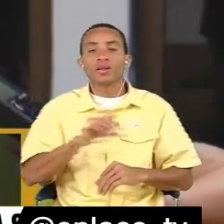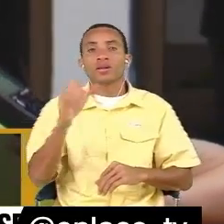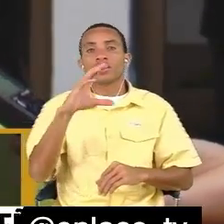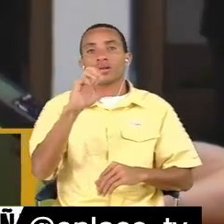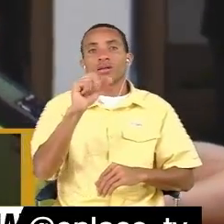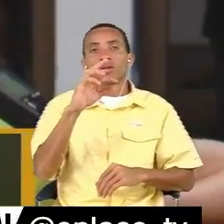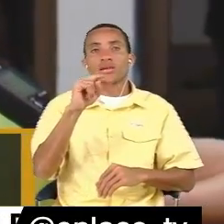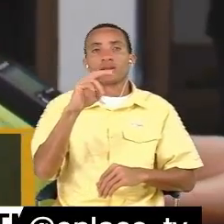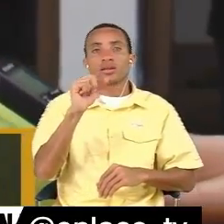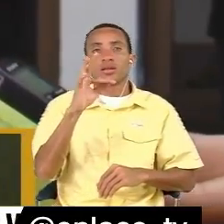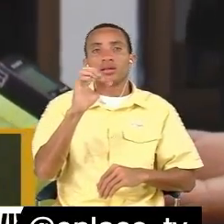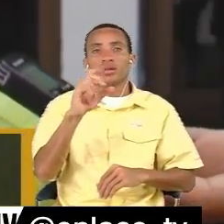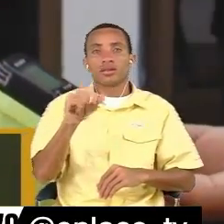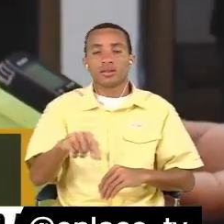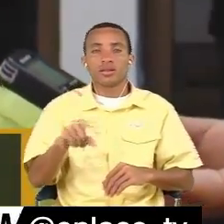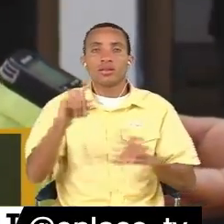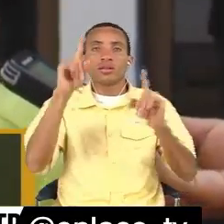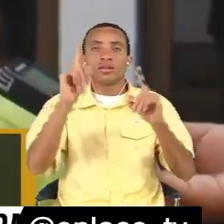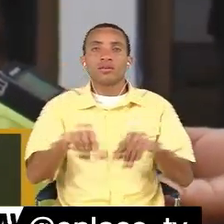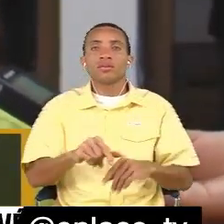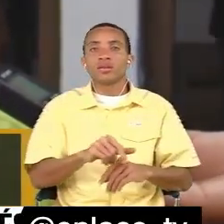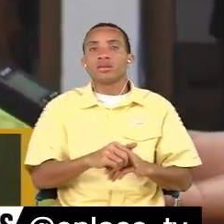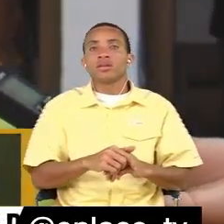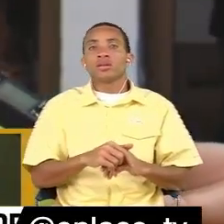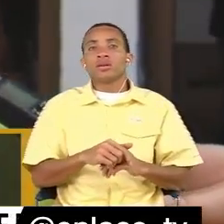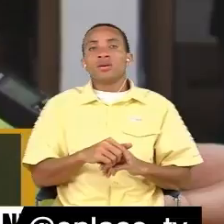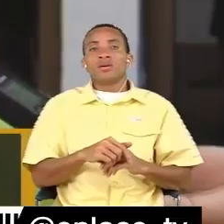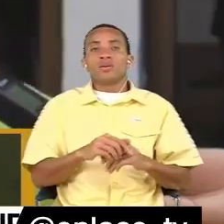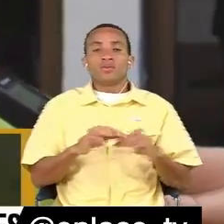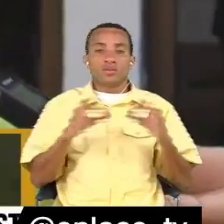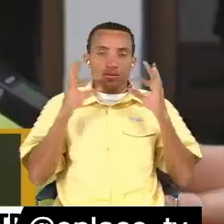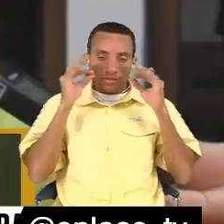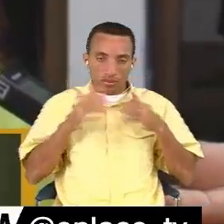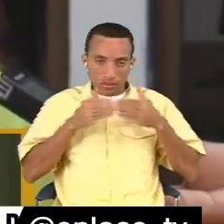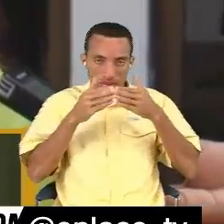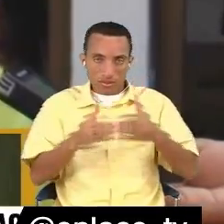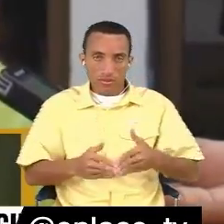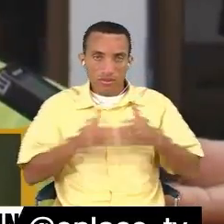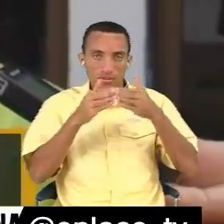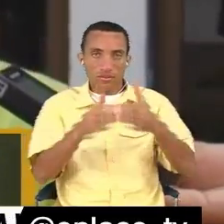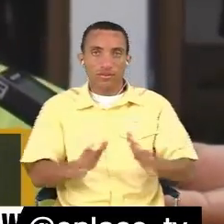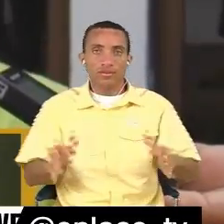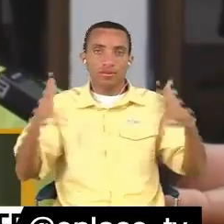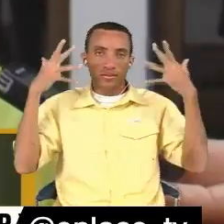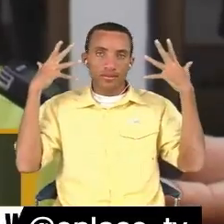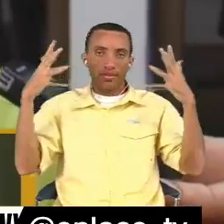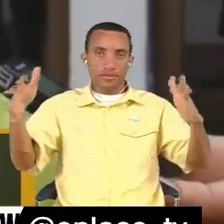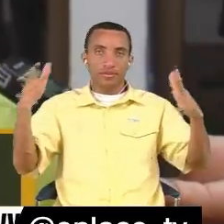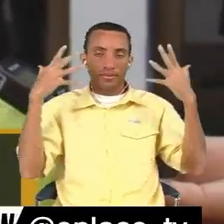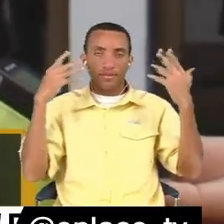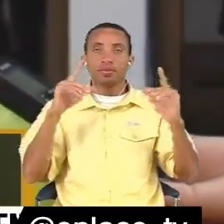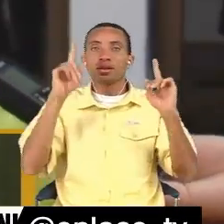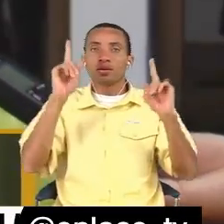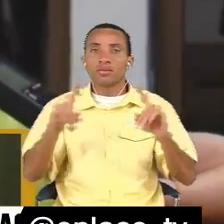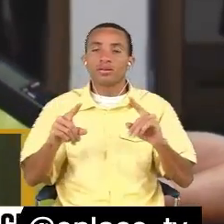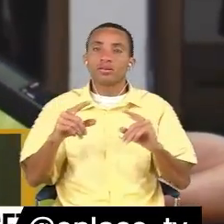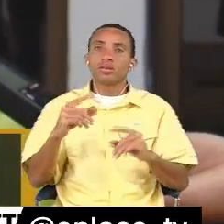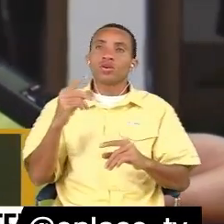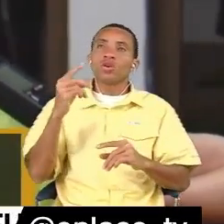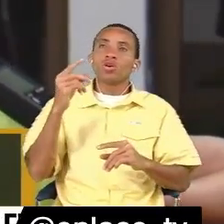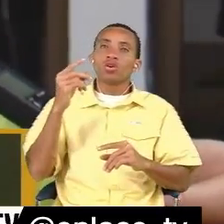en San Pablo y en Puerto Wilches. Específicamente el grupo con el que vamos a trabajar durante 12 días aproximadamente, pues yo